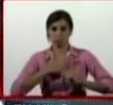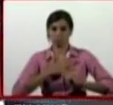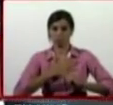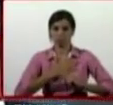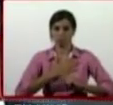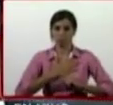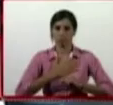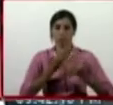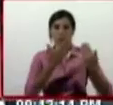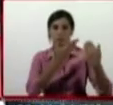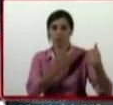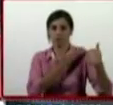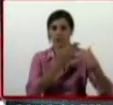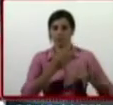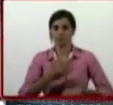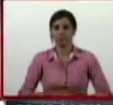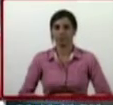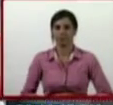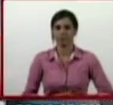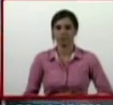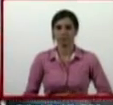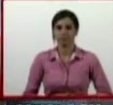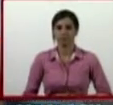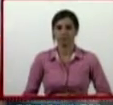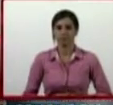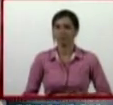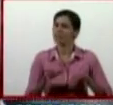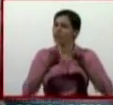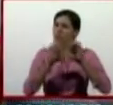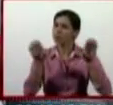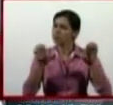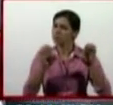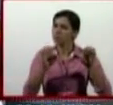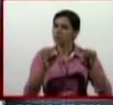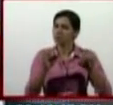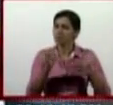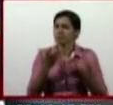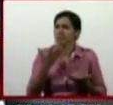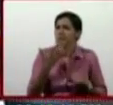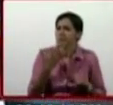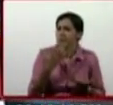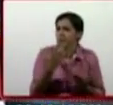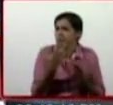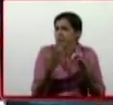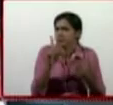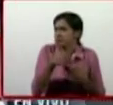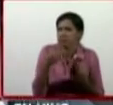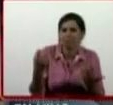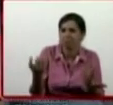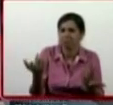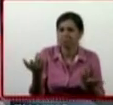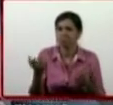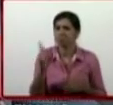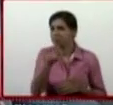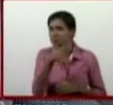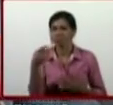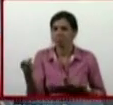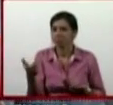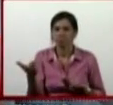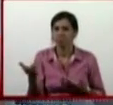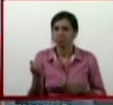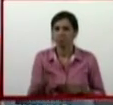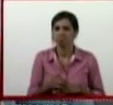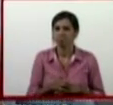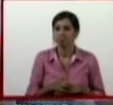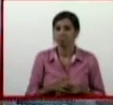esta responsabilidad, la educación, si no, ¿verdad? Si no,